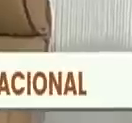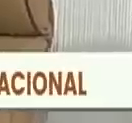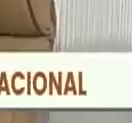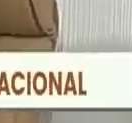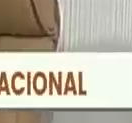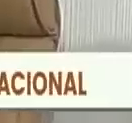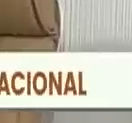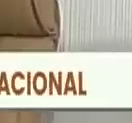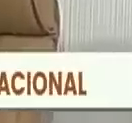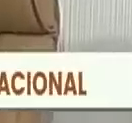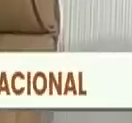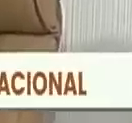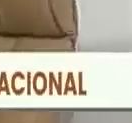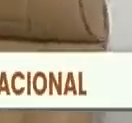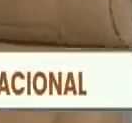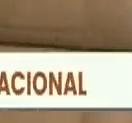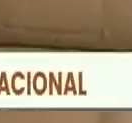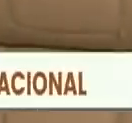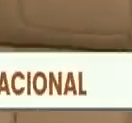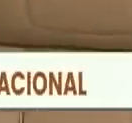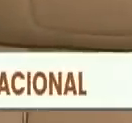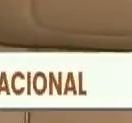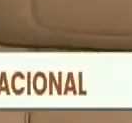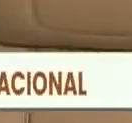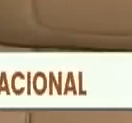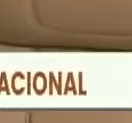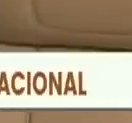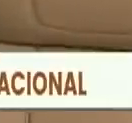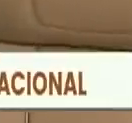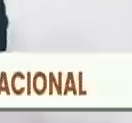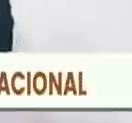ladrones, devuélvanlos. Son nuestros, no son de ustedes.